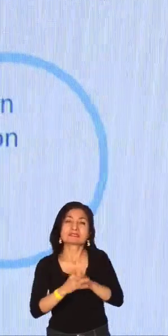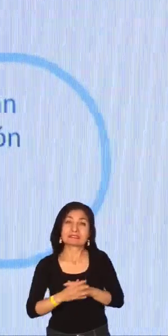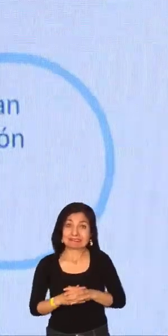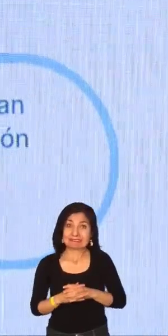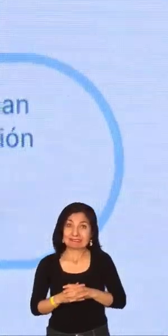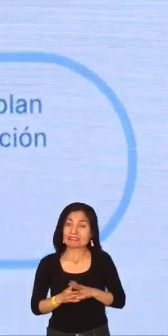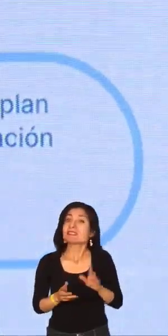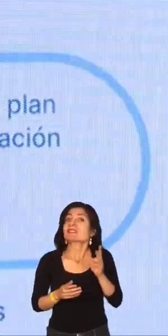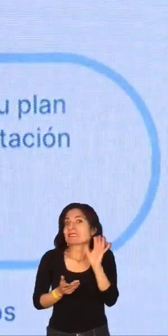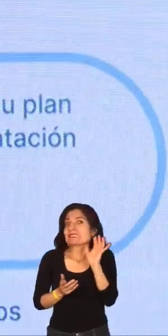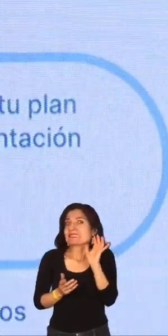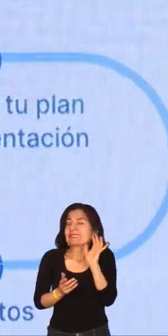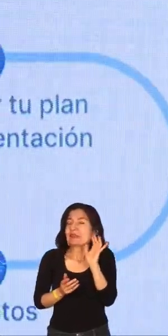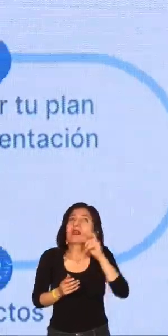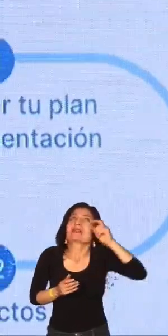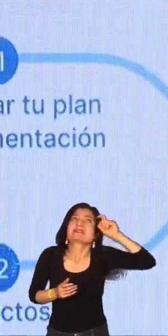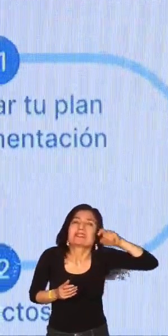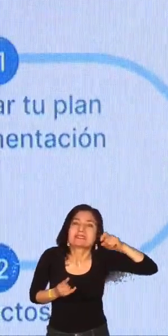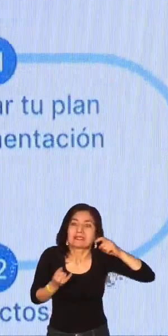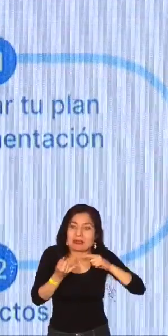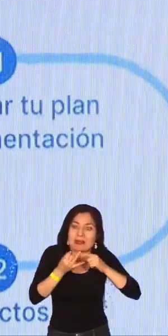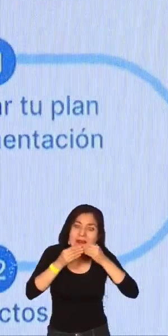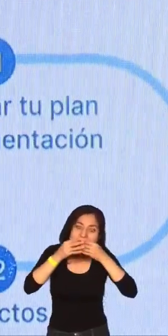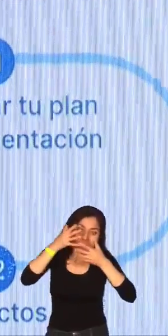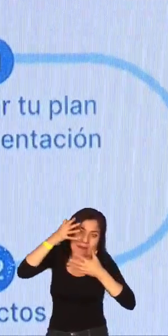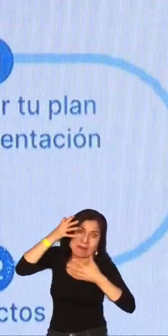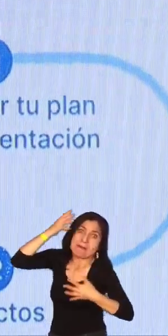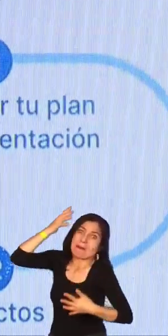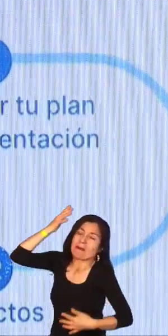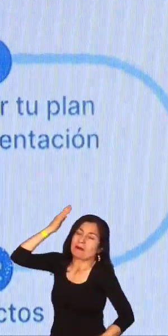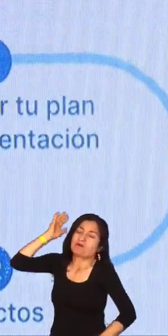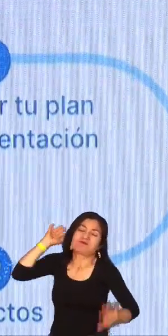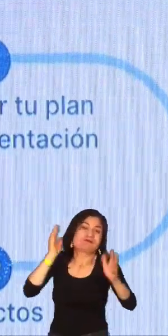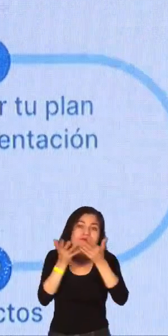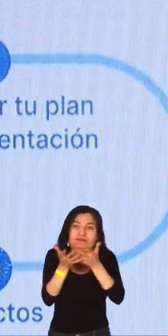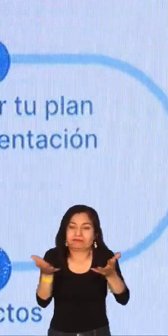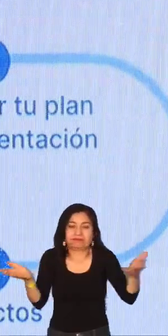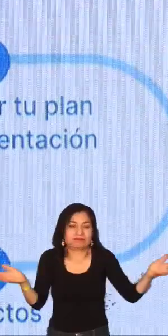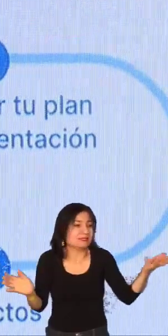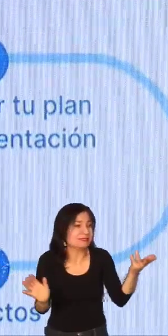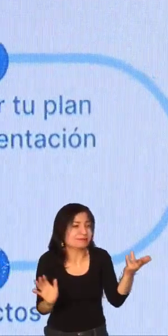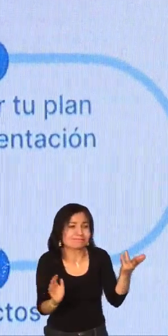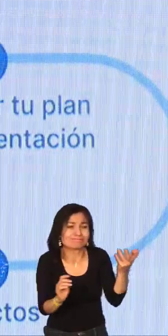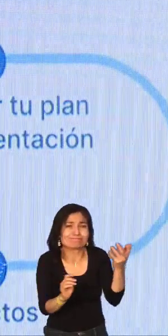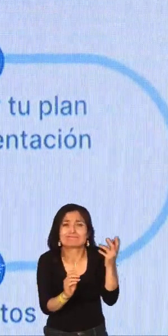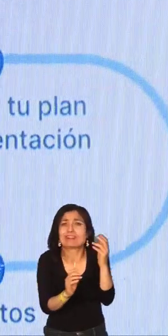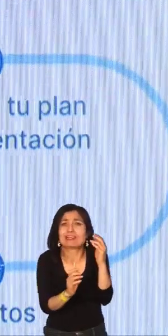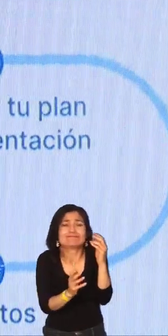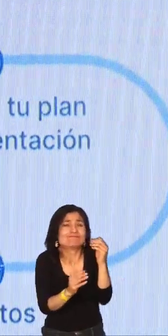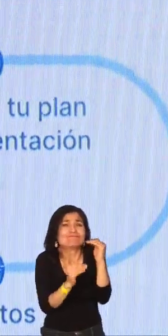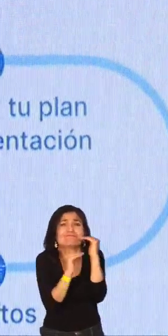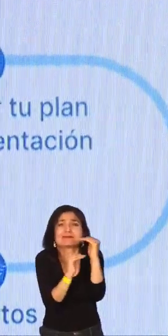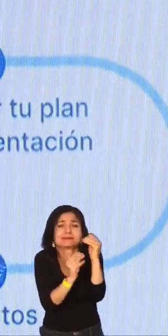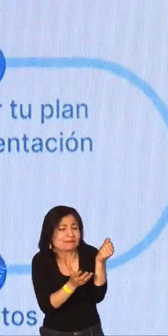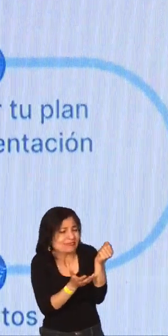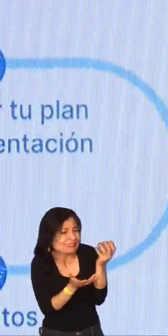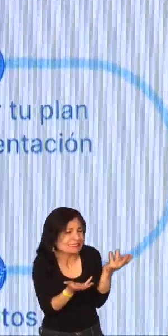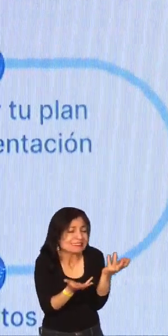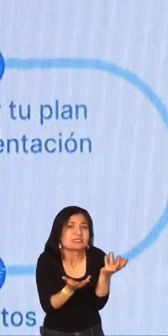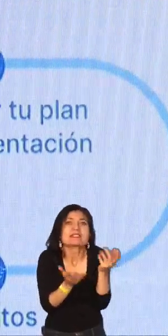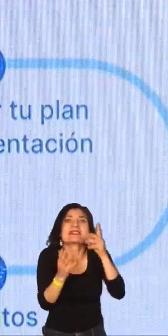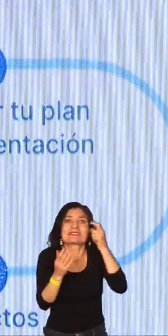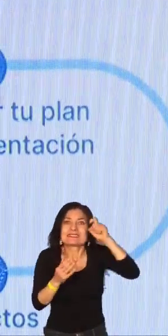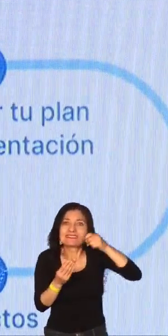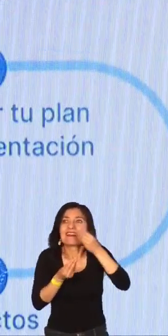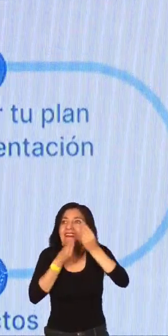son infinitas y los recursos son mucho más que finitos, o sea, demasiado pequeños, sentimos, para todo lo que queremos hacer. Pero